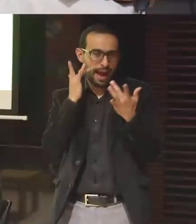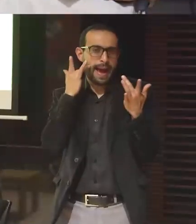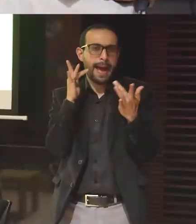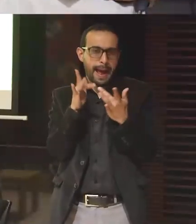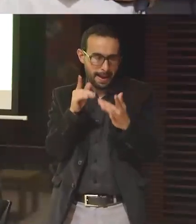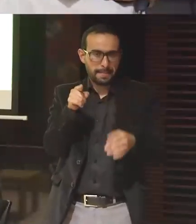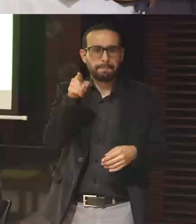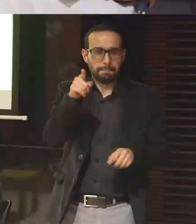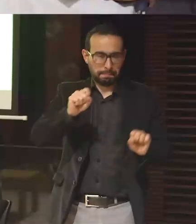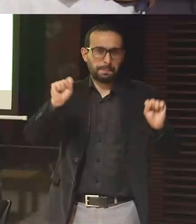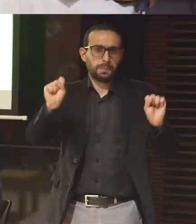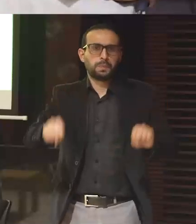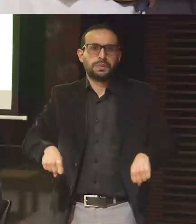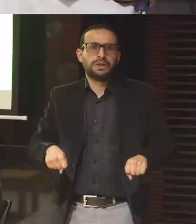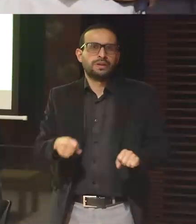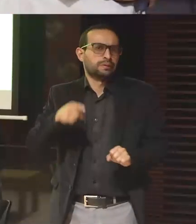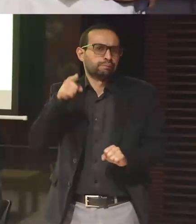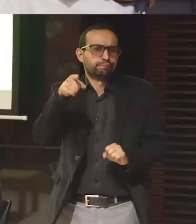tener muchas